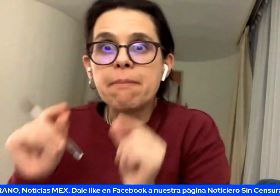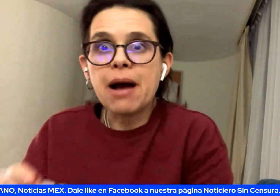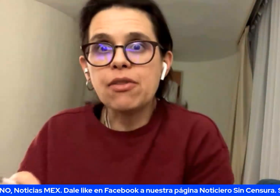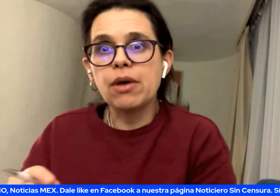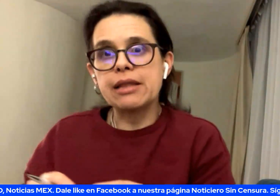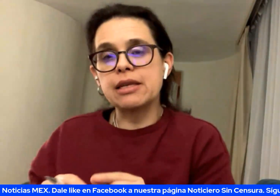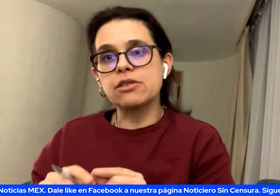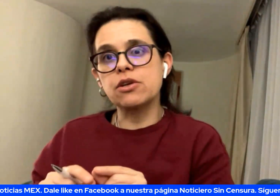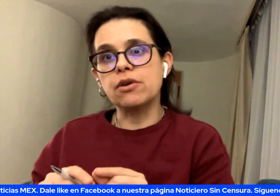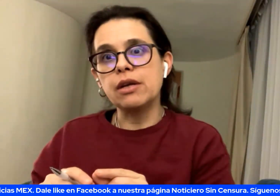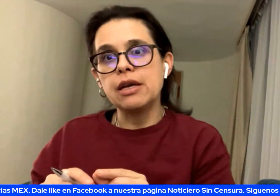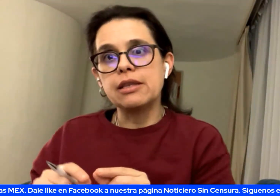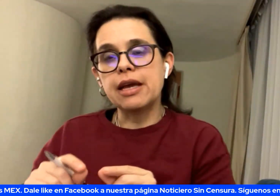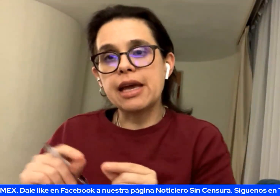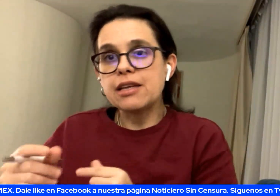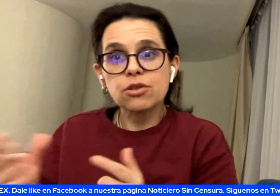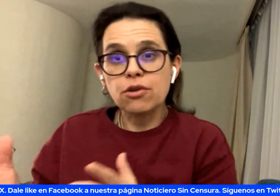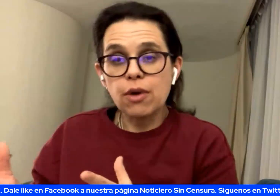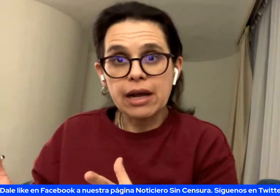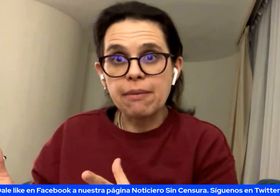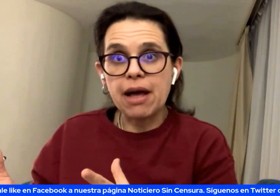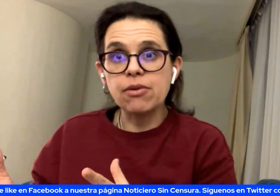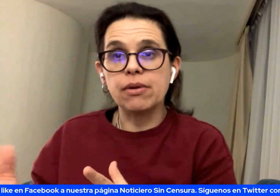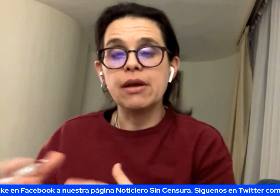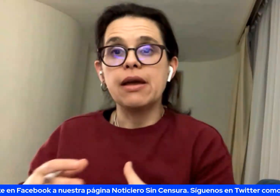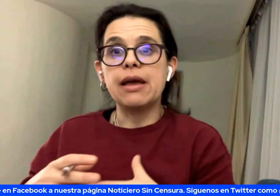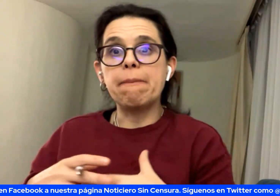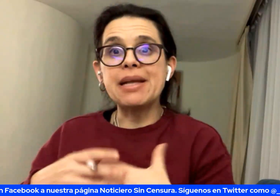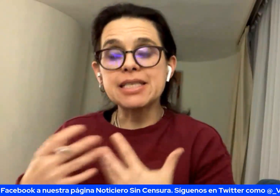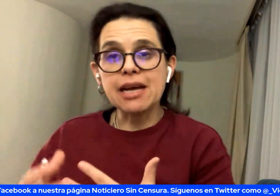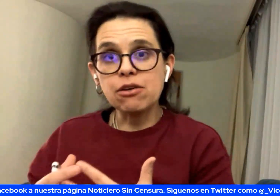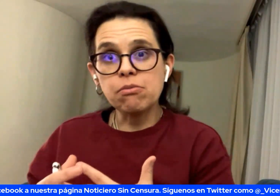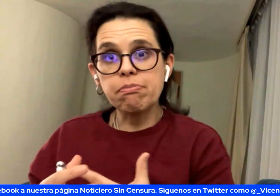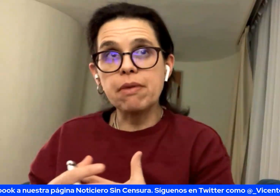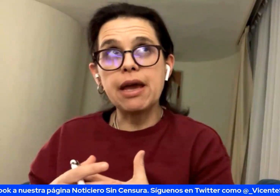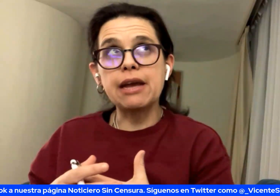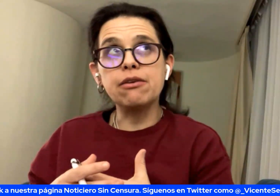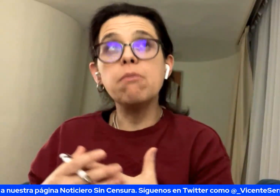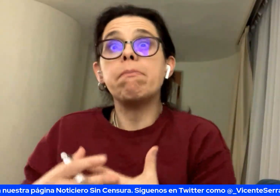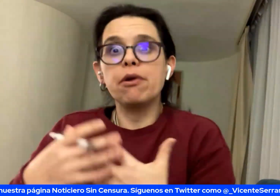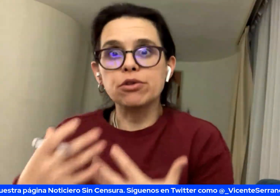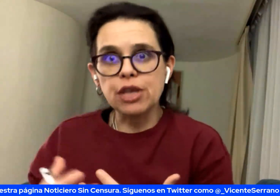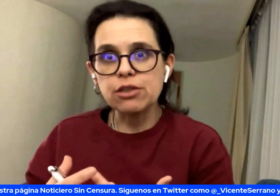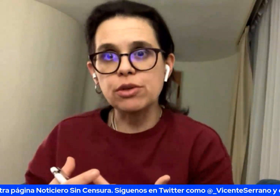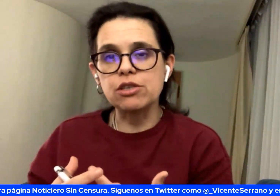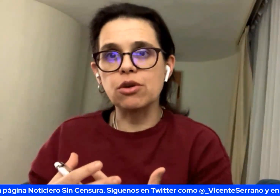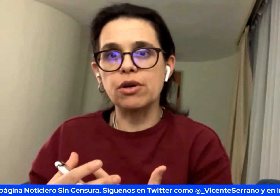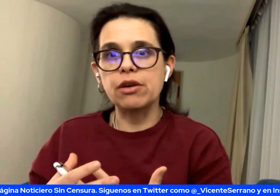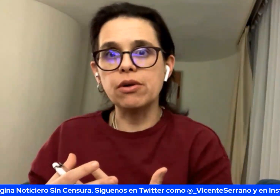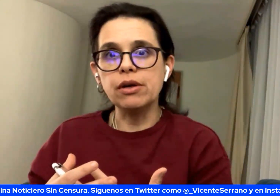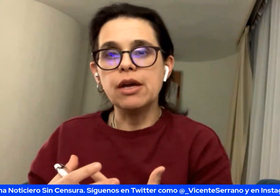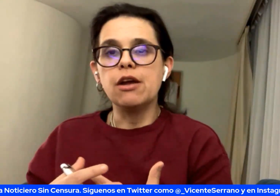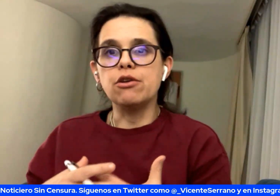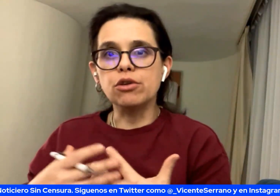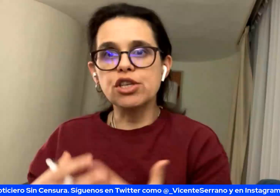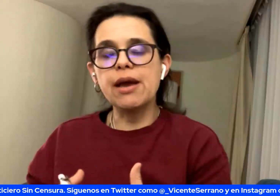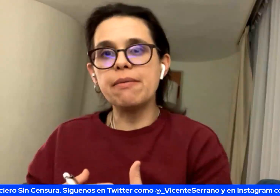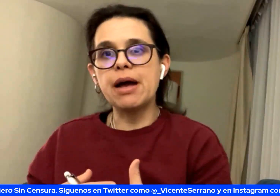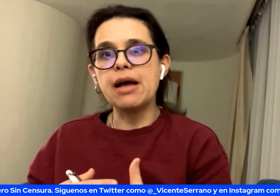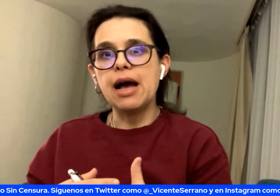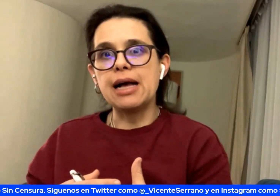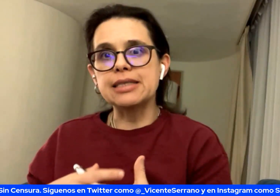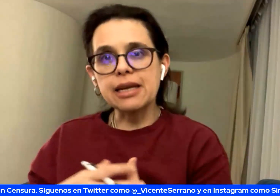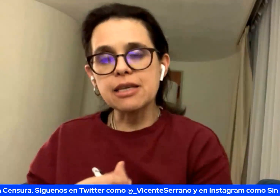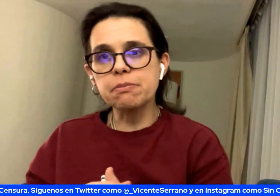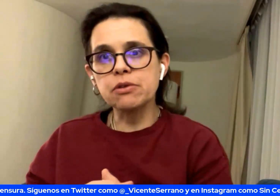el llamado a atención de que esto no ha acabado. El pensar en un proceso histórico nos